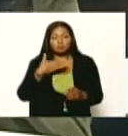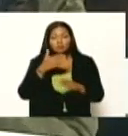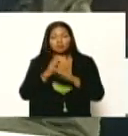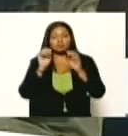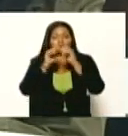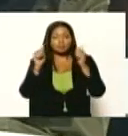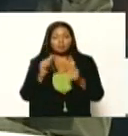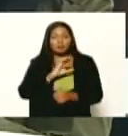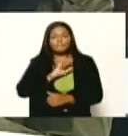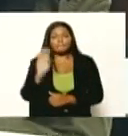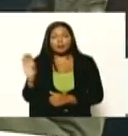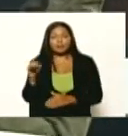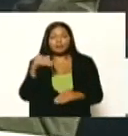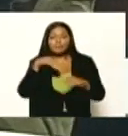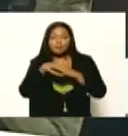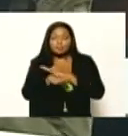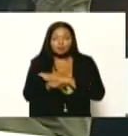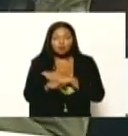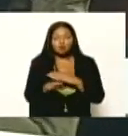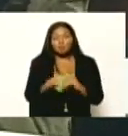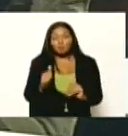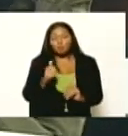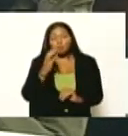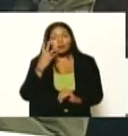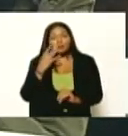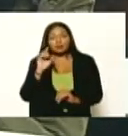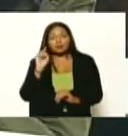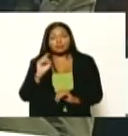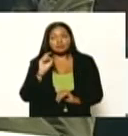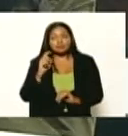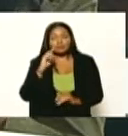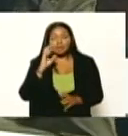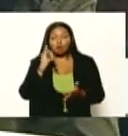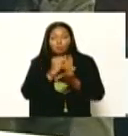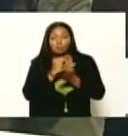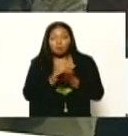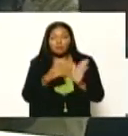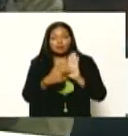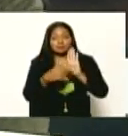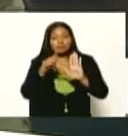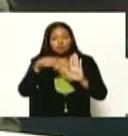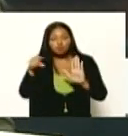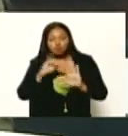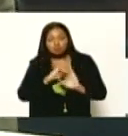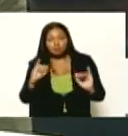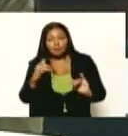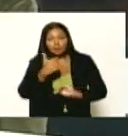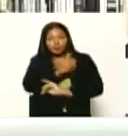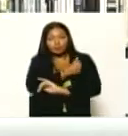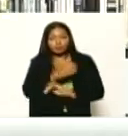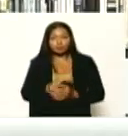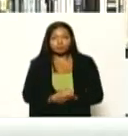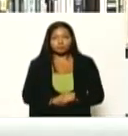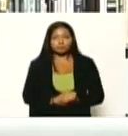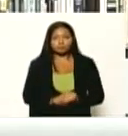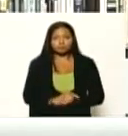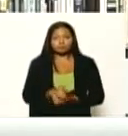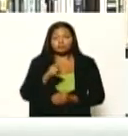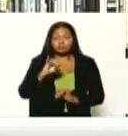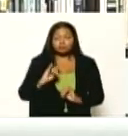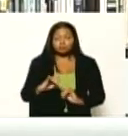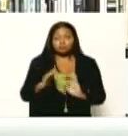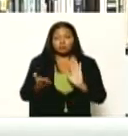Patria e imprimir su código QR en caso que necesite dar comprobación de que ha sido vacunado. Correcto. Todo esto es muy